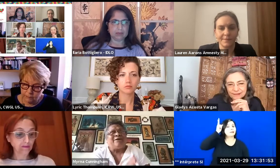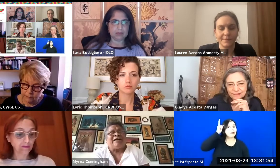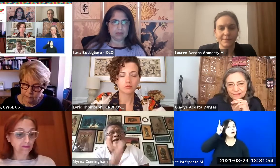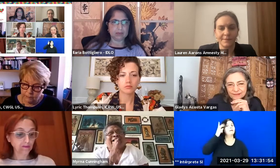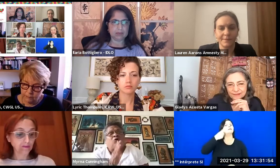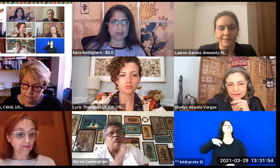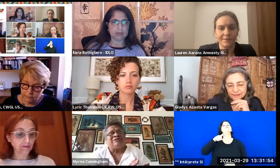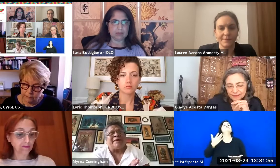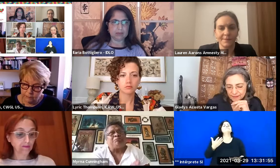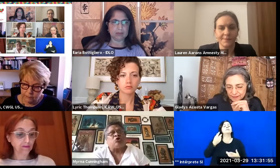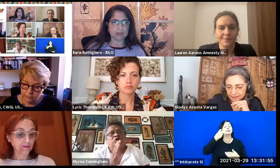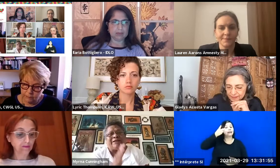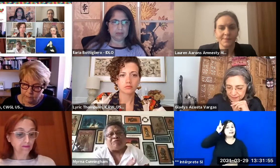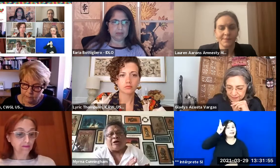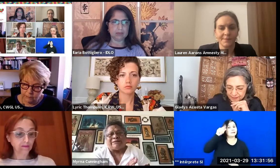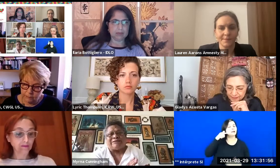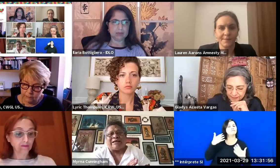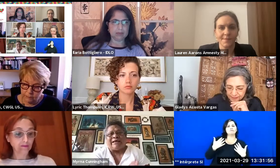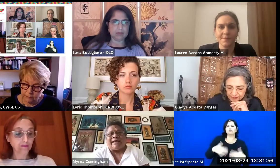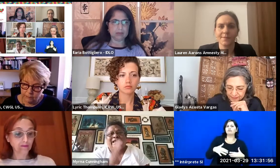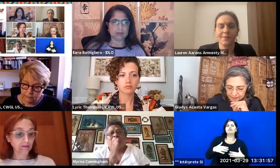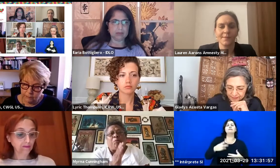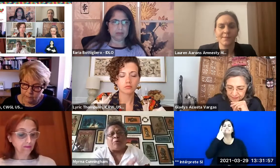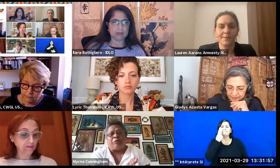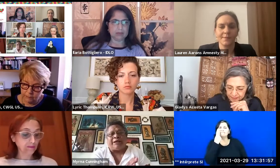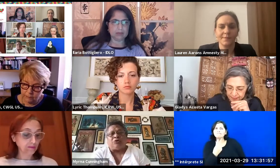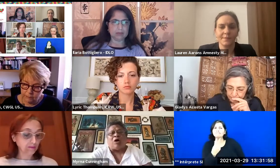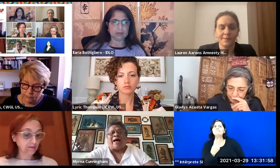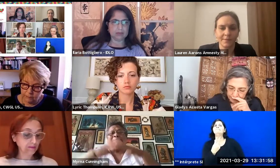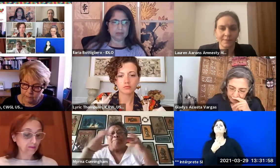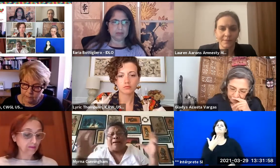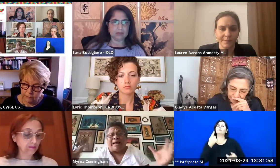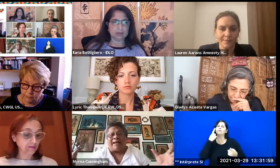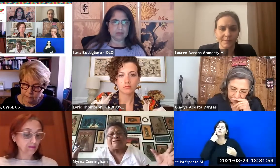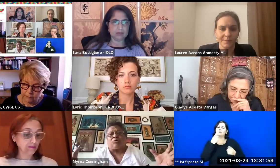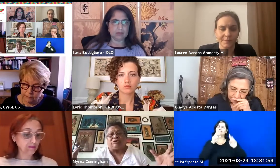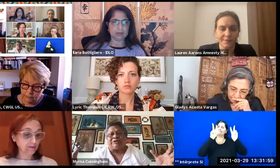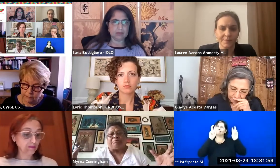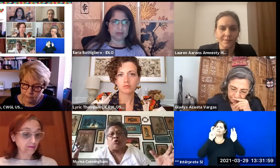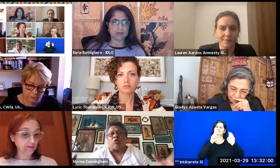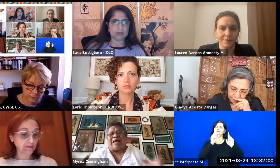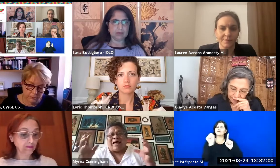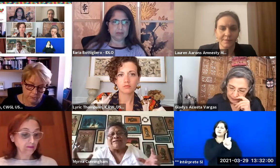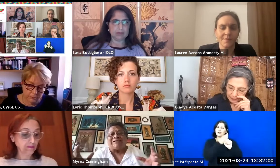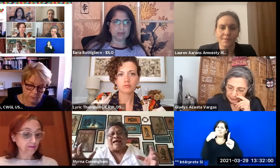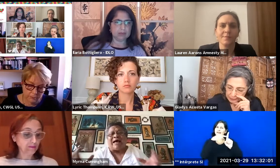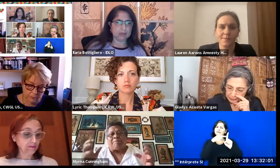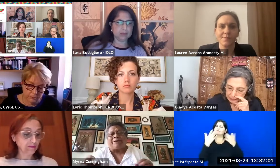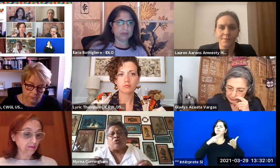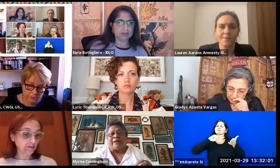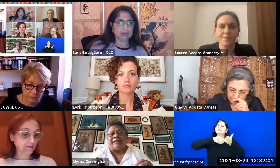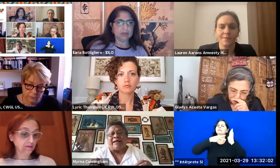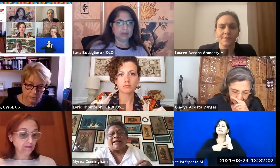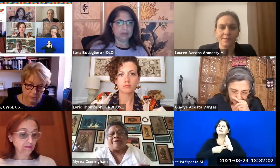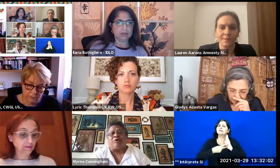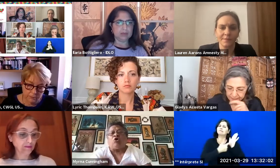retar el concepto de violencia y hemos podido ampliar ese concepto hacia